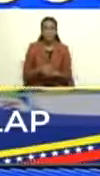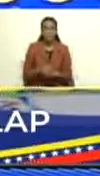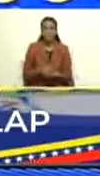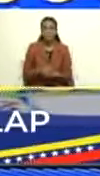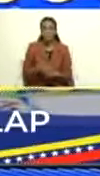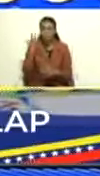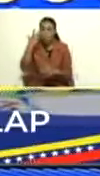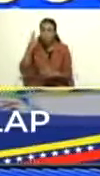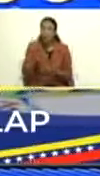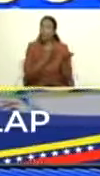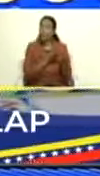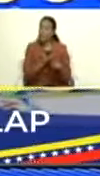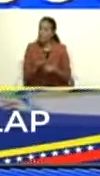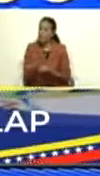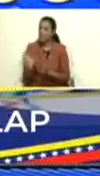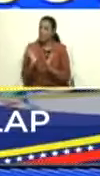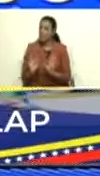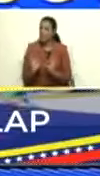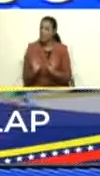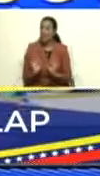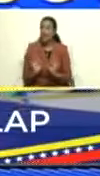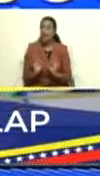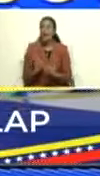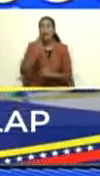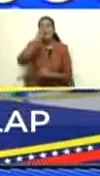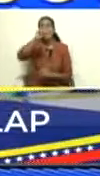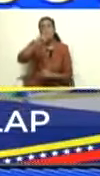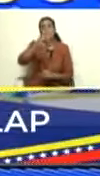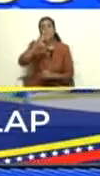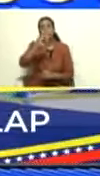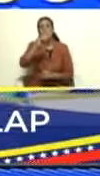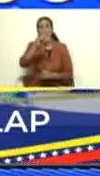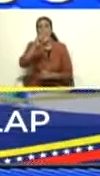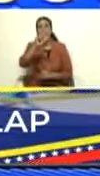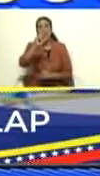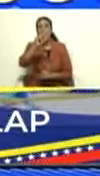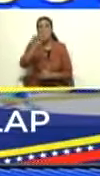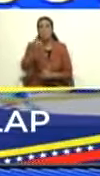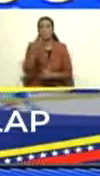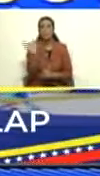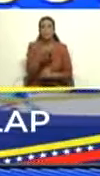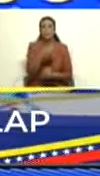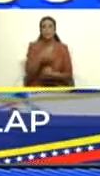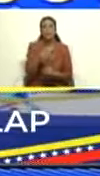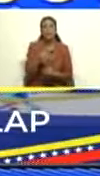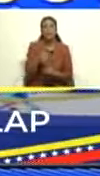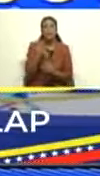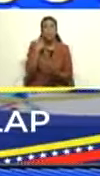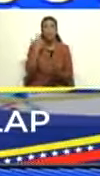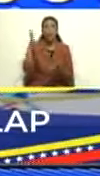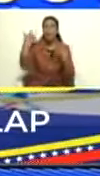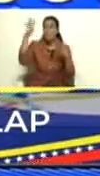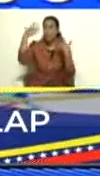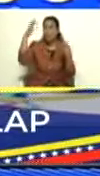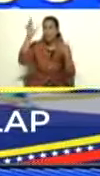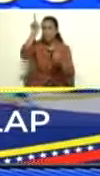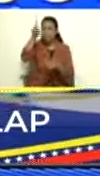Creo que están invitadas Mirlen Rodríguez. Mirlen, mira, vale un aplauso